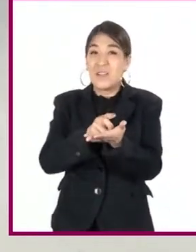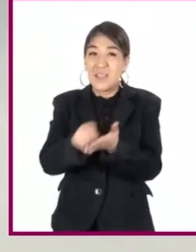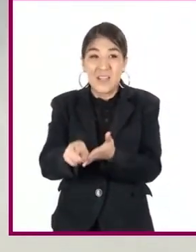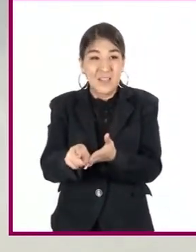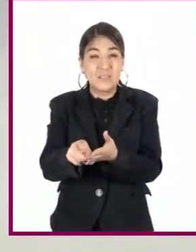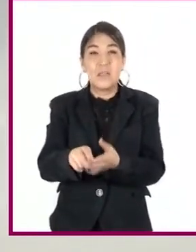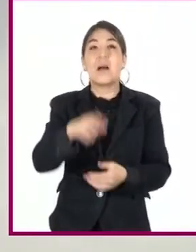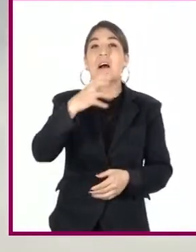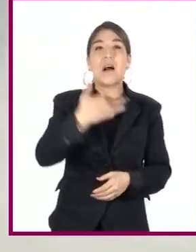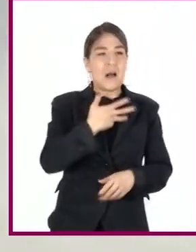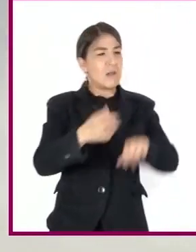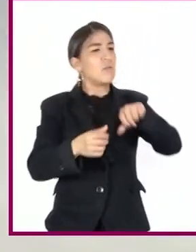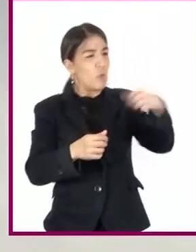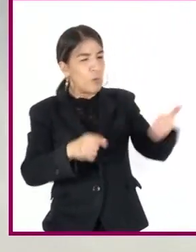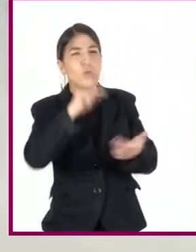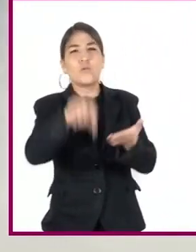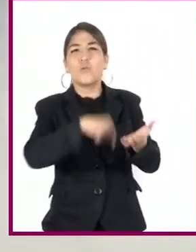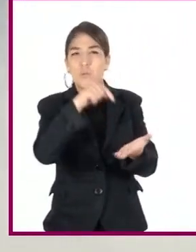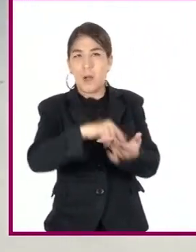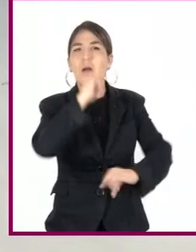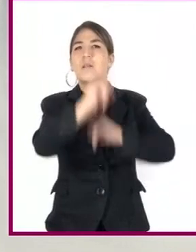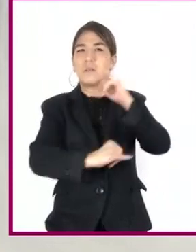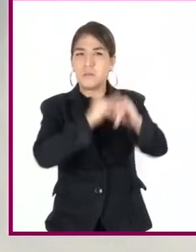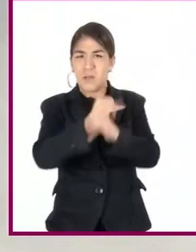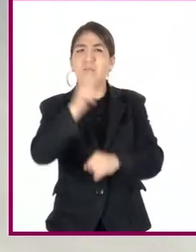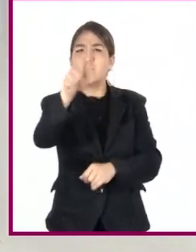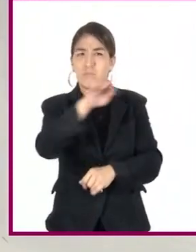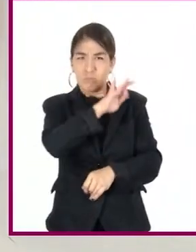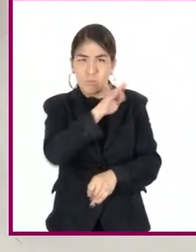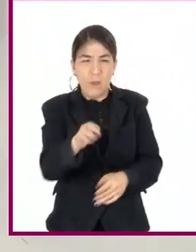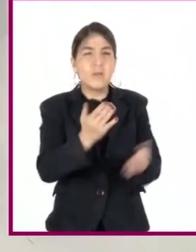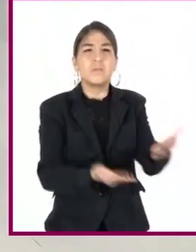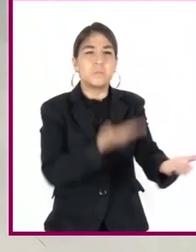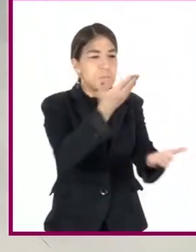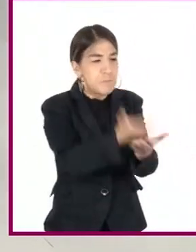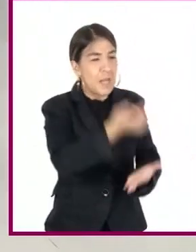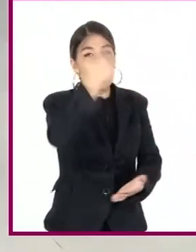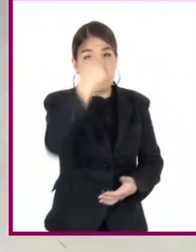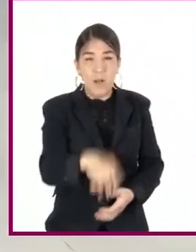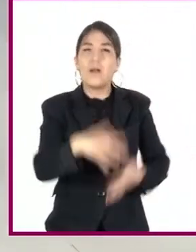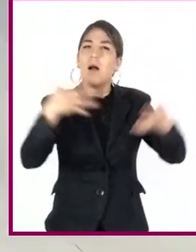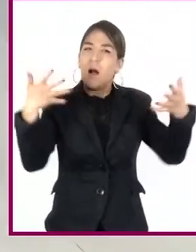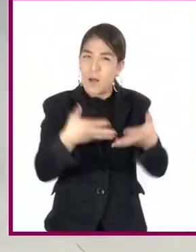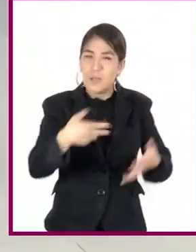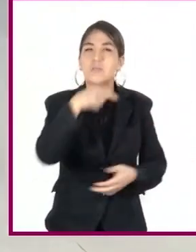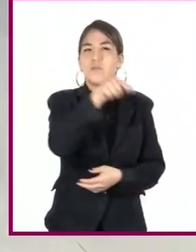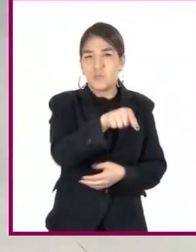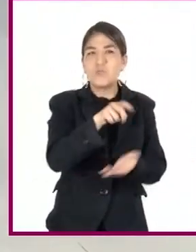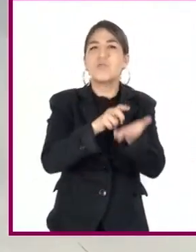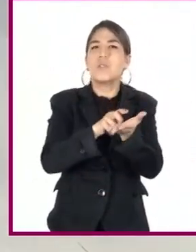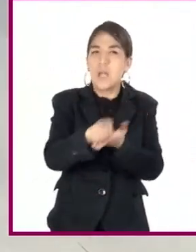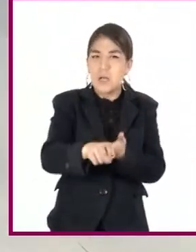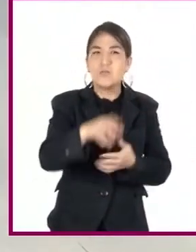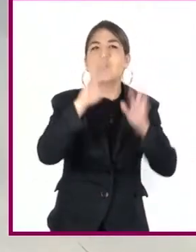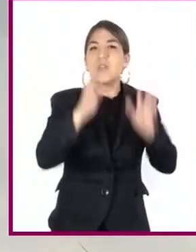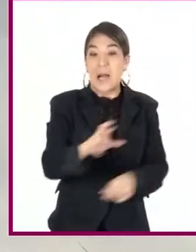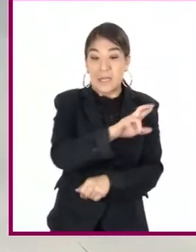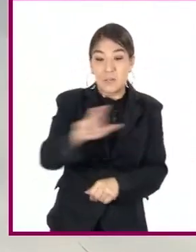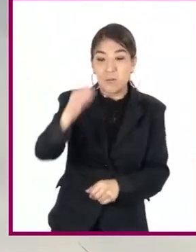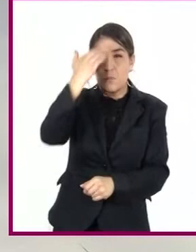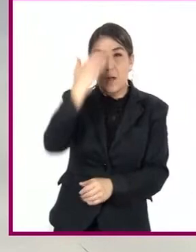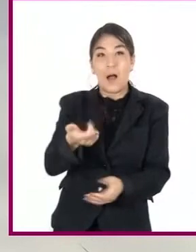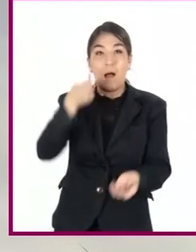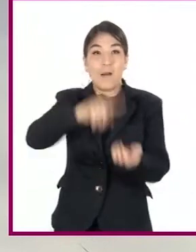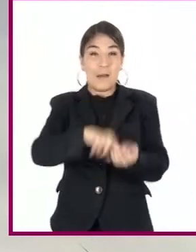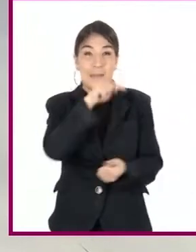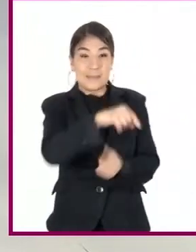instancias internacionales a las que podemos acudir para que se hagan efectivos los derechos reconocidos tanto en